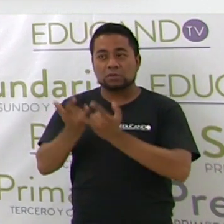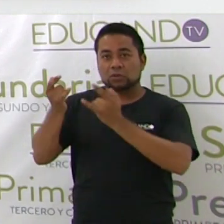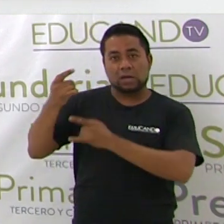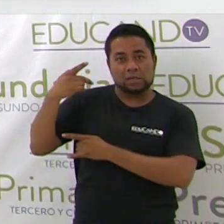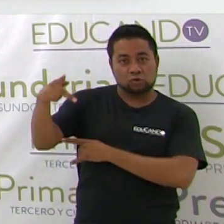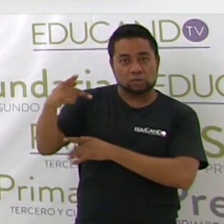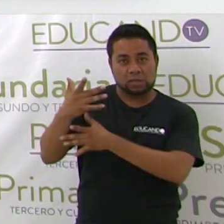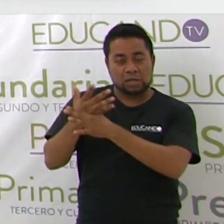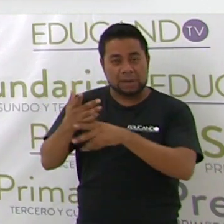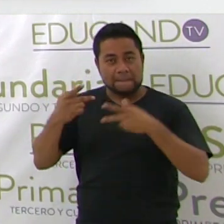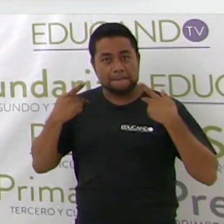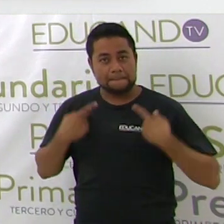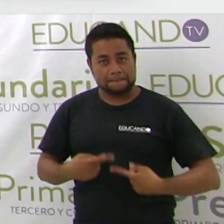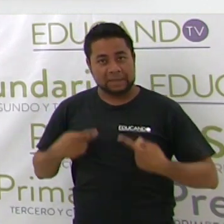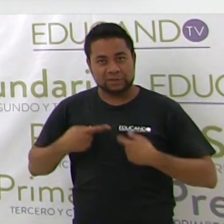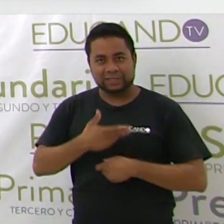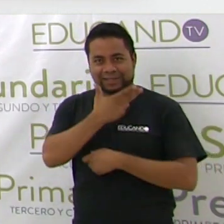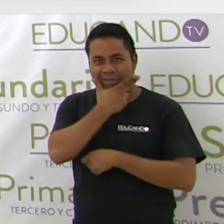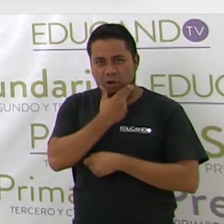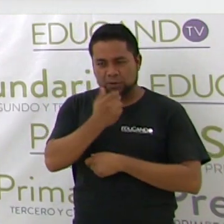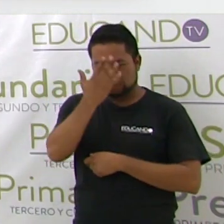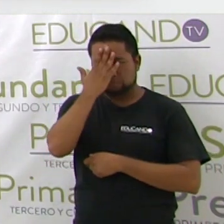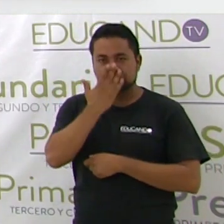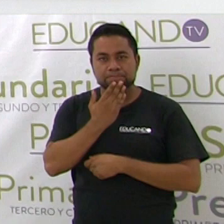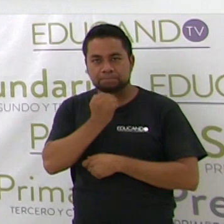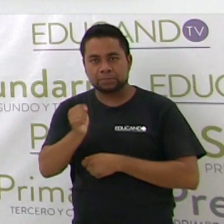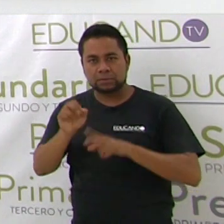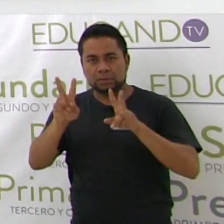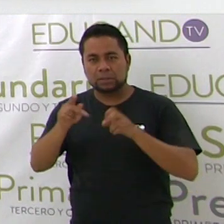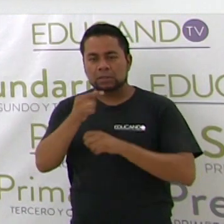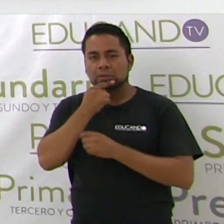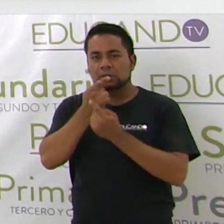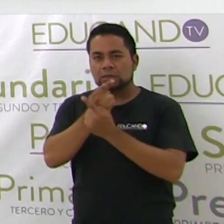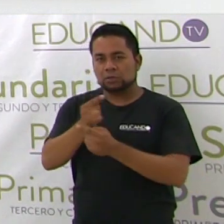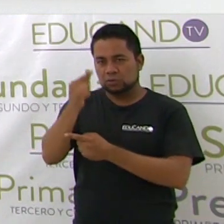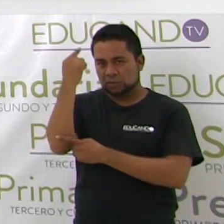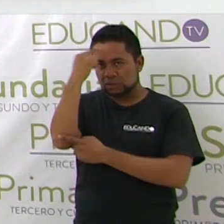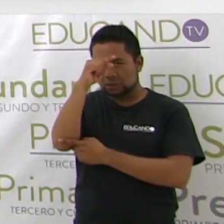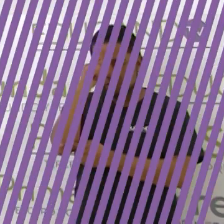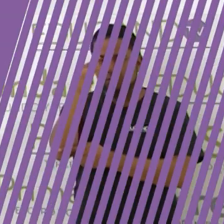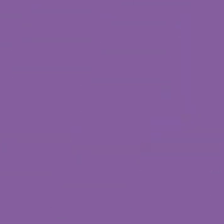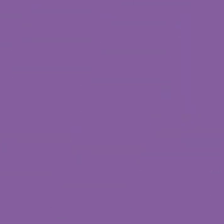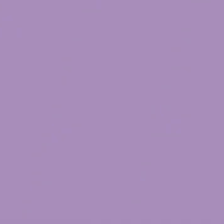que este hombre, este experto en autismo nos presentó.